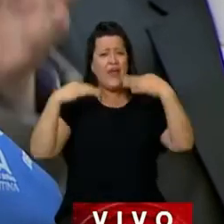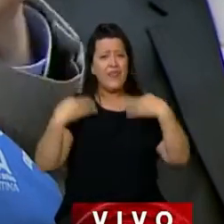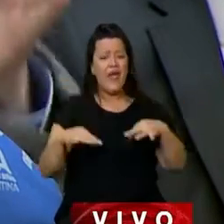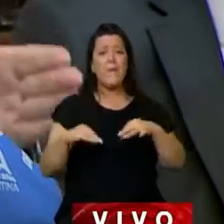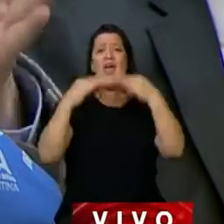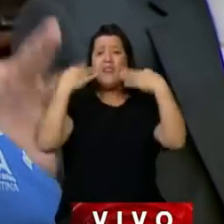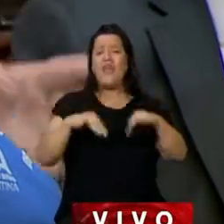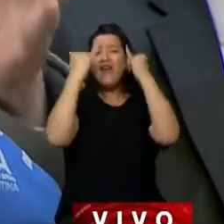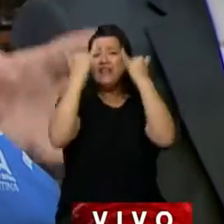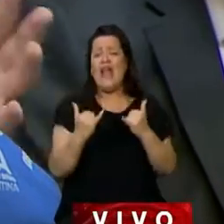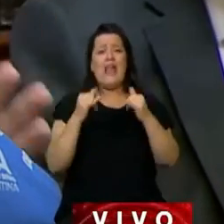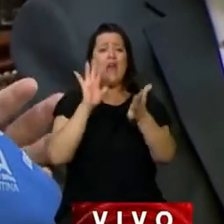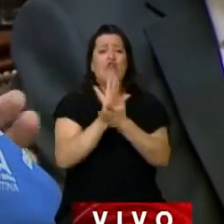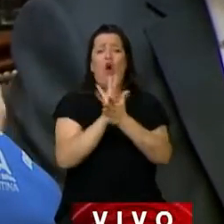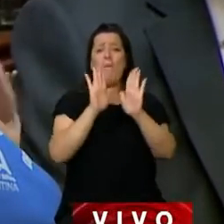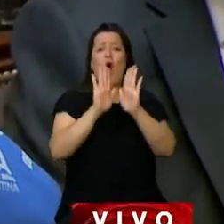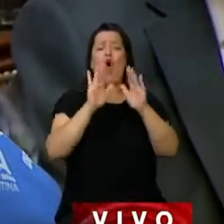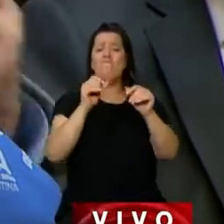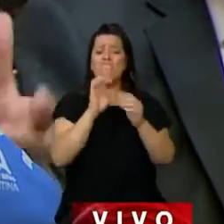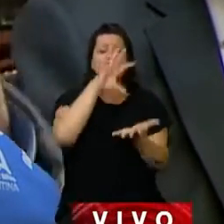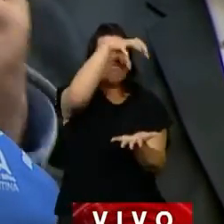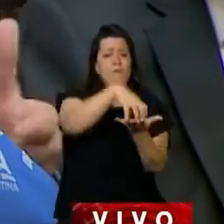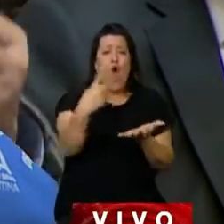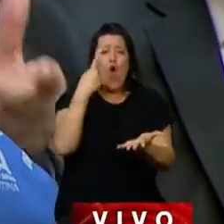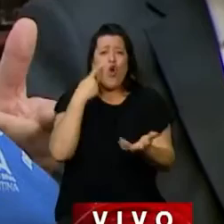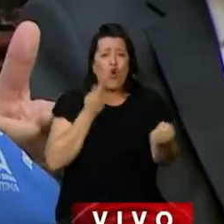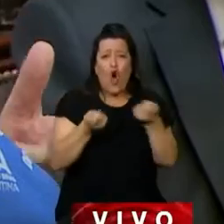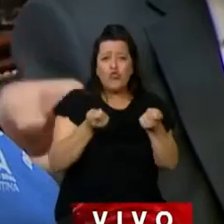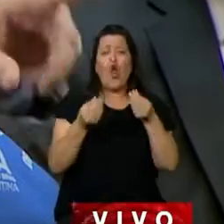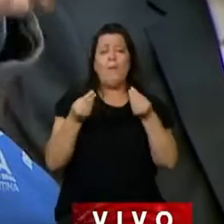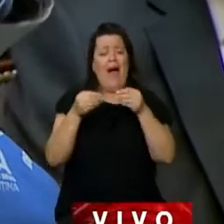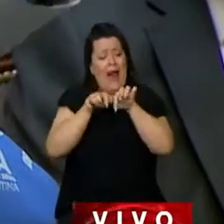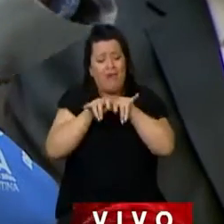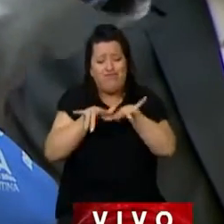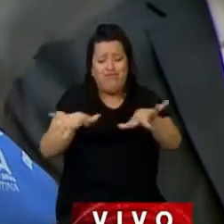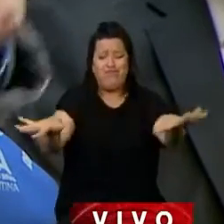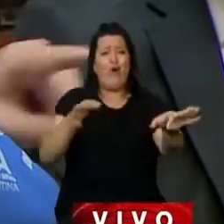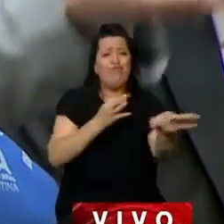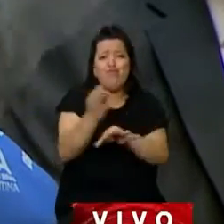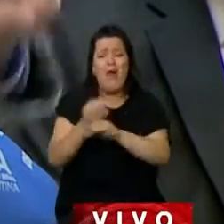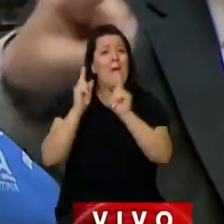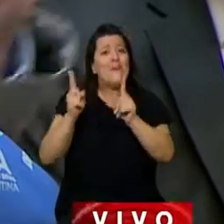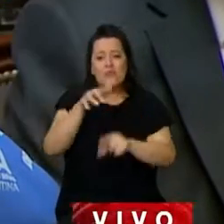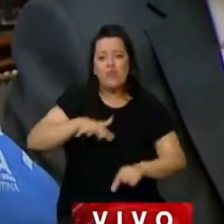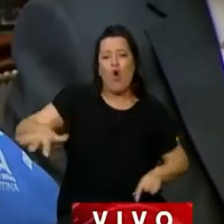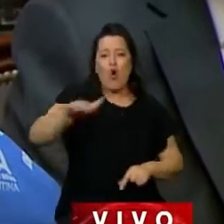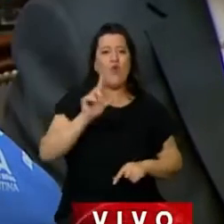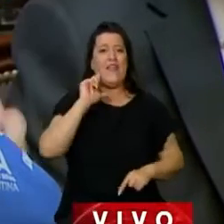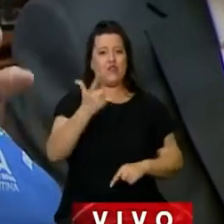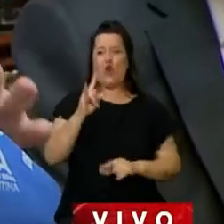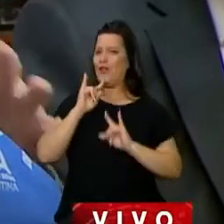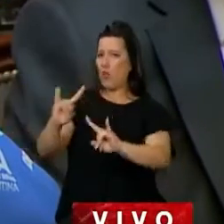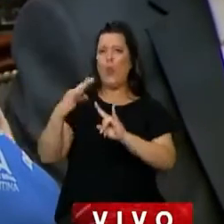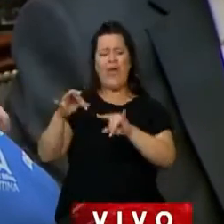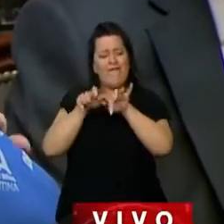que tener todo un código y un control para que verdaderamente se pueda reproducir a partir de la propia comunidad sorda